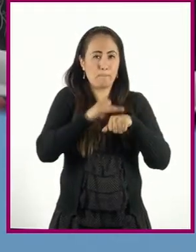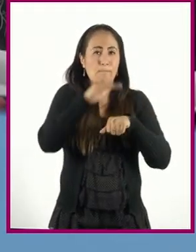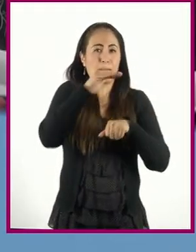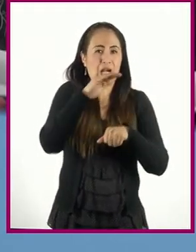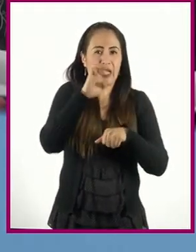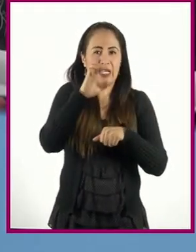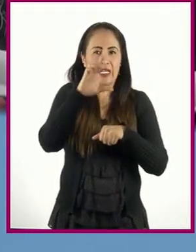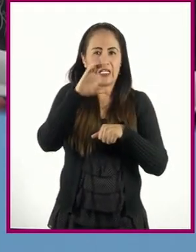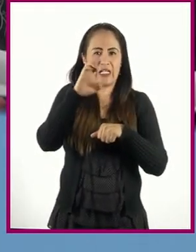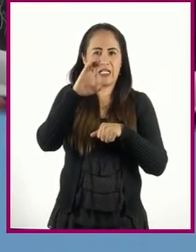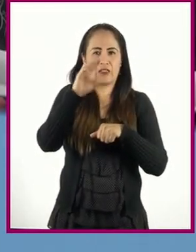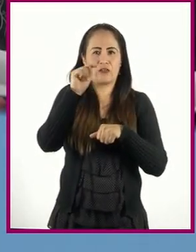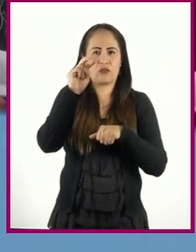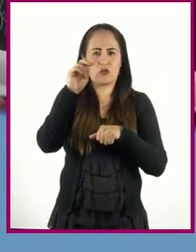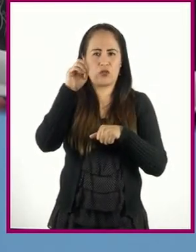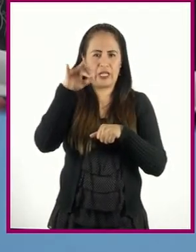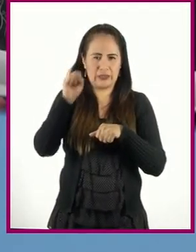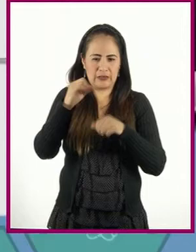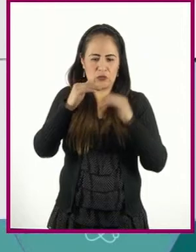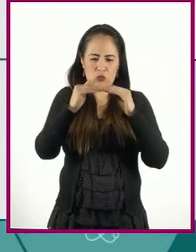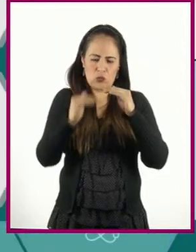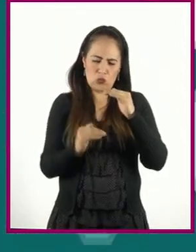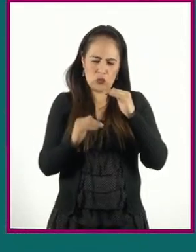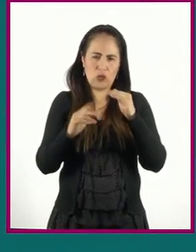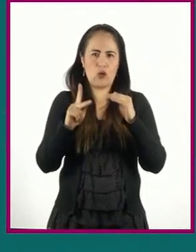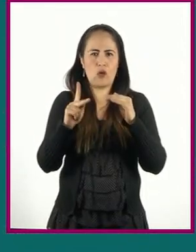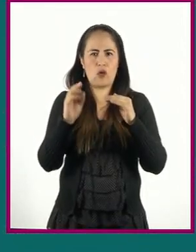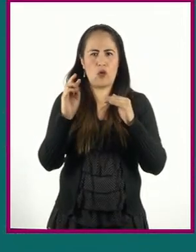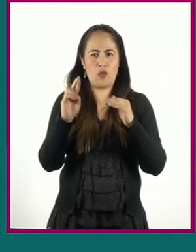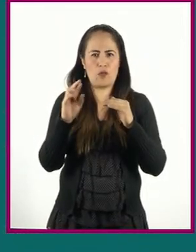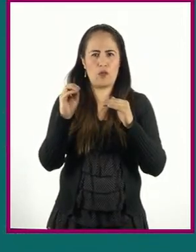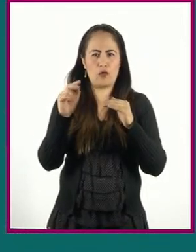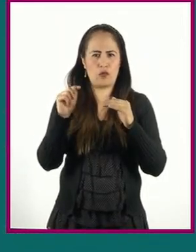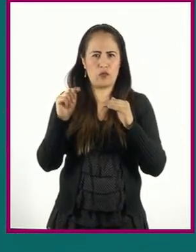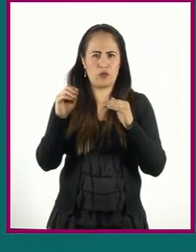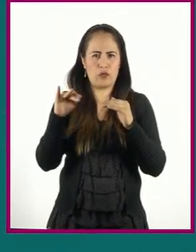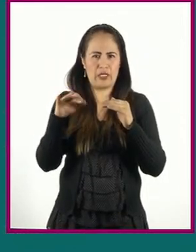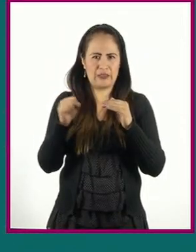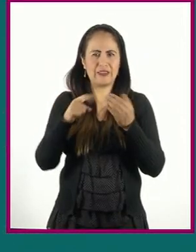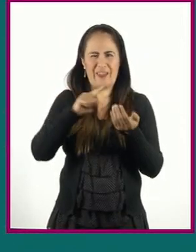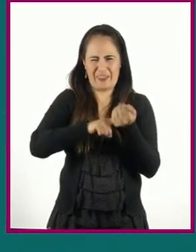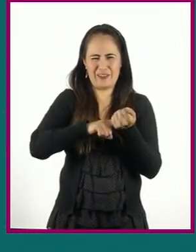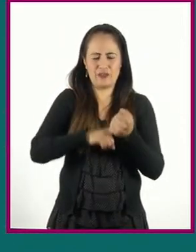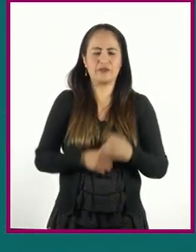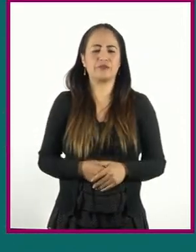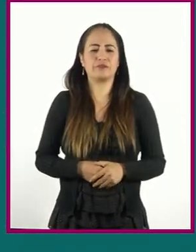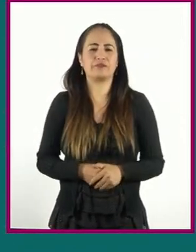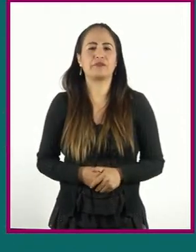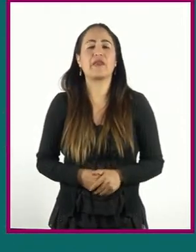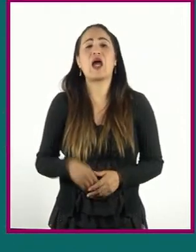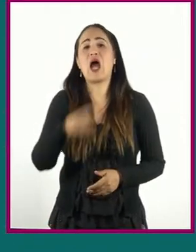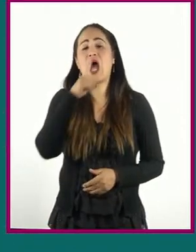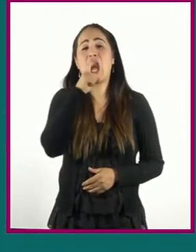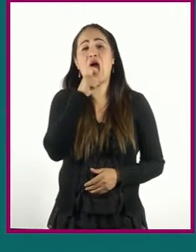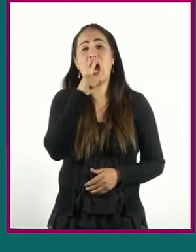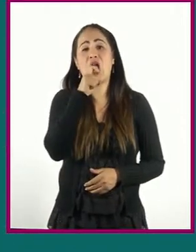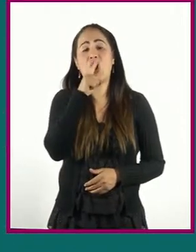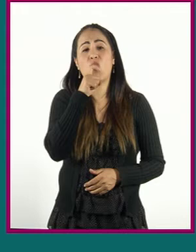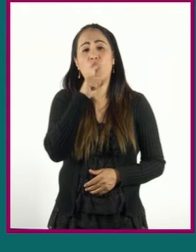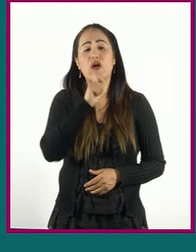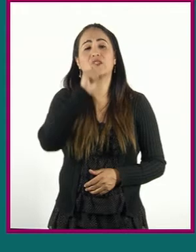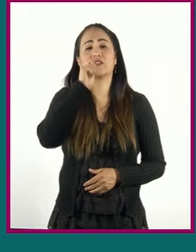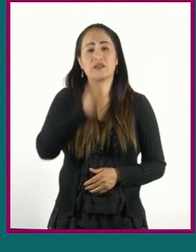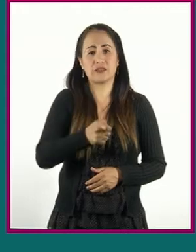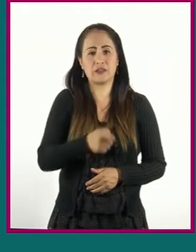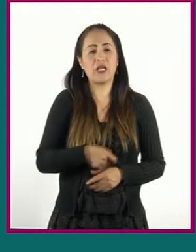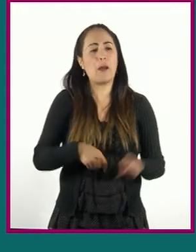electrones que el de los protones que están en su núcleo. Entonces la molécula del agua queda con un lado